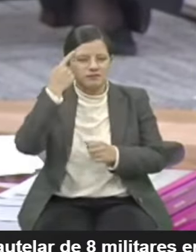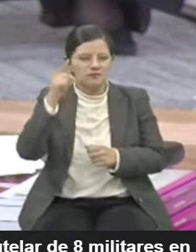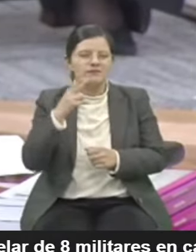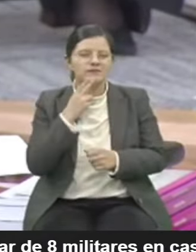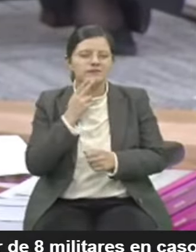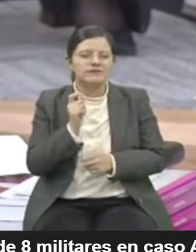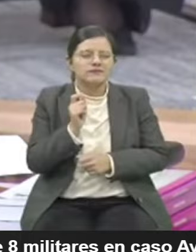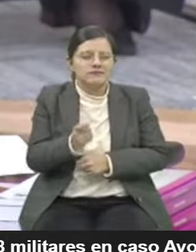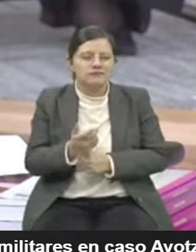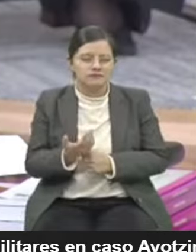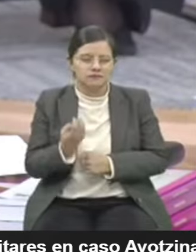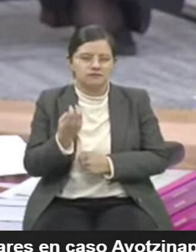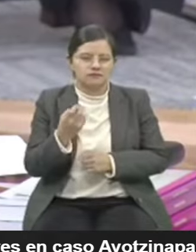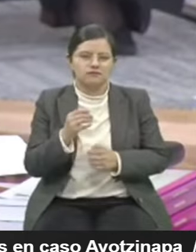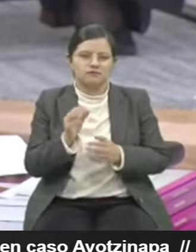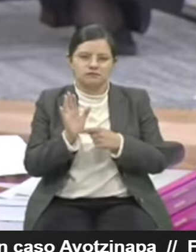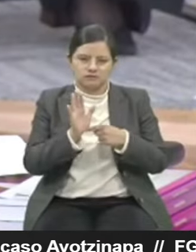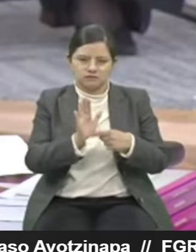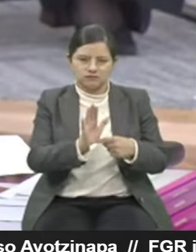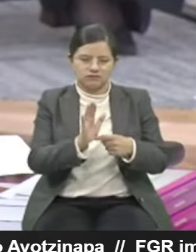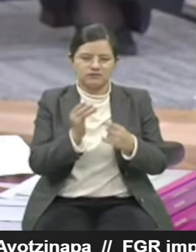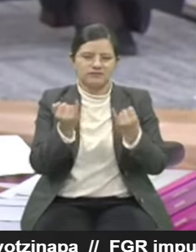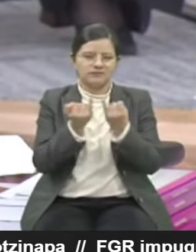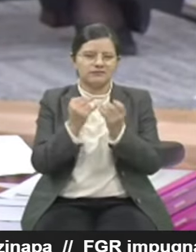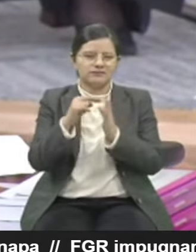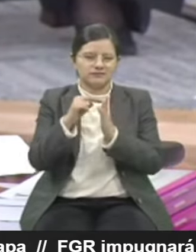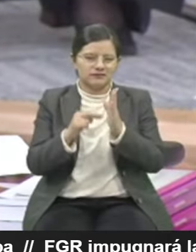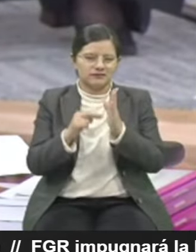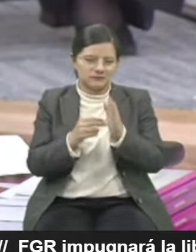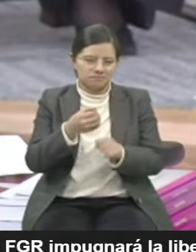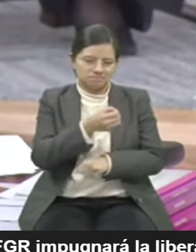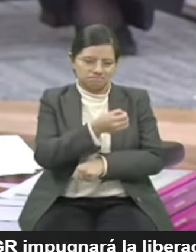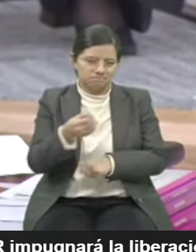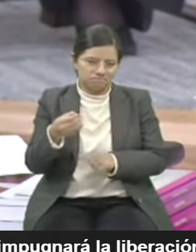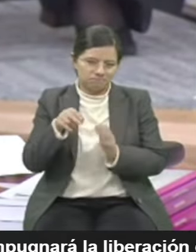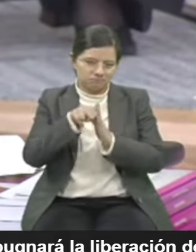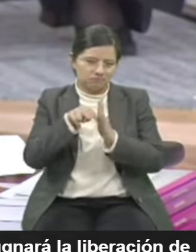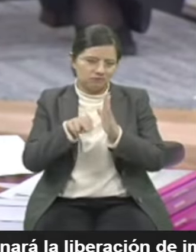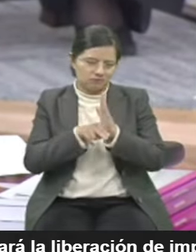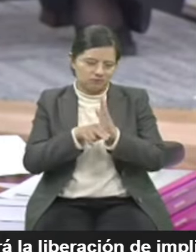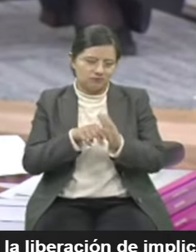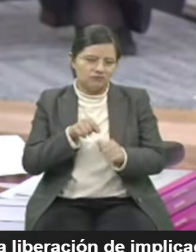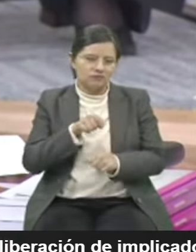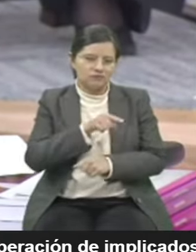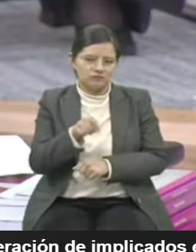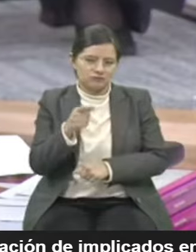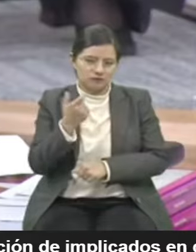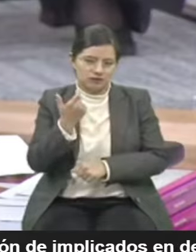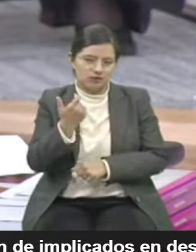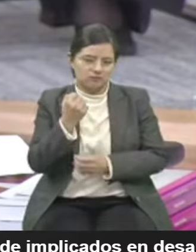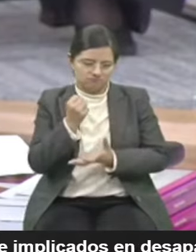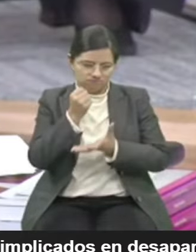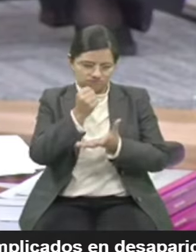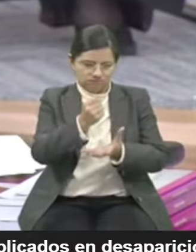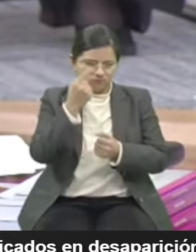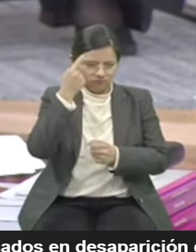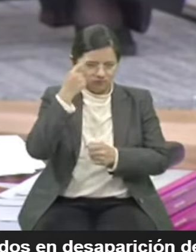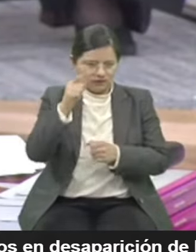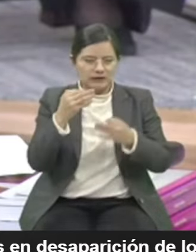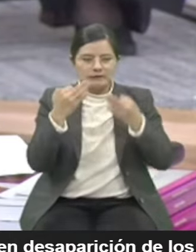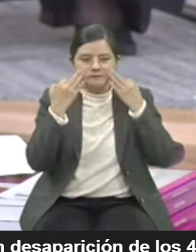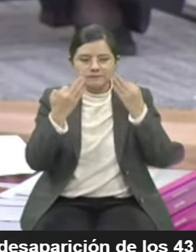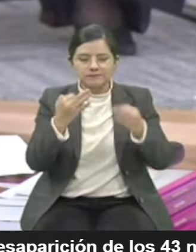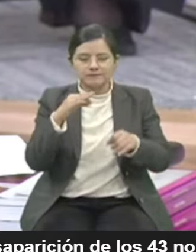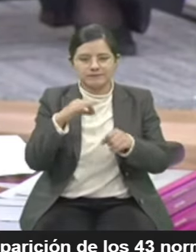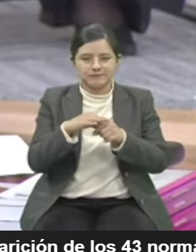tan es así que justamente en las reglas de operación y normativa aplicables al fondo de apoyo de la observación electoral se dice en el